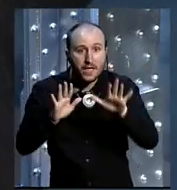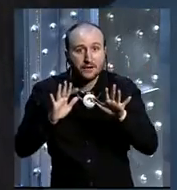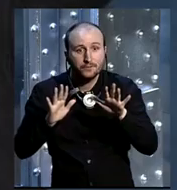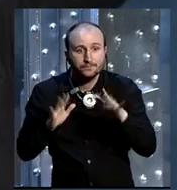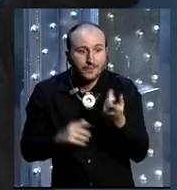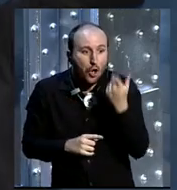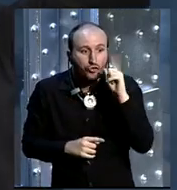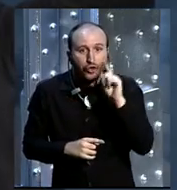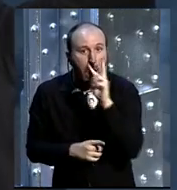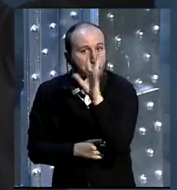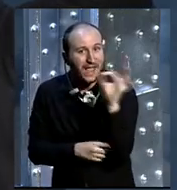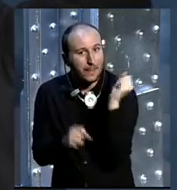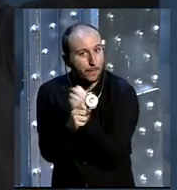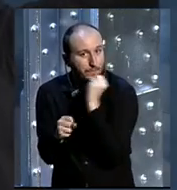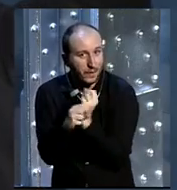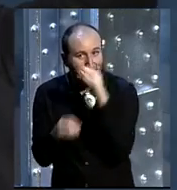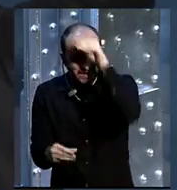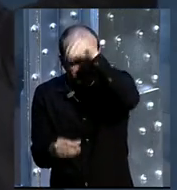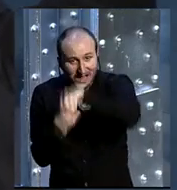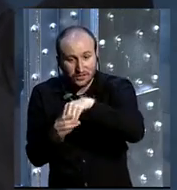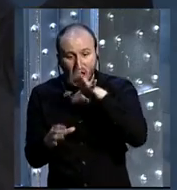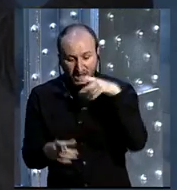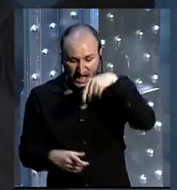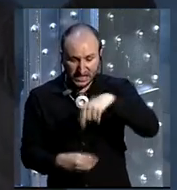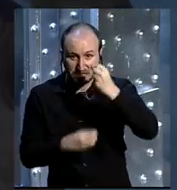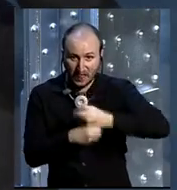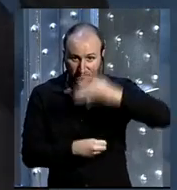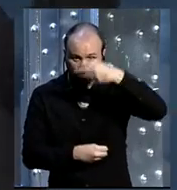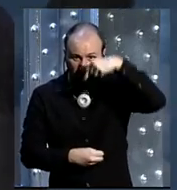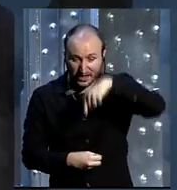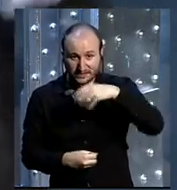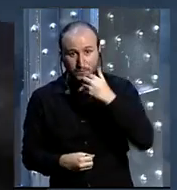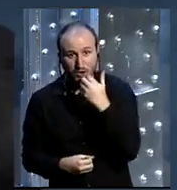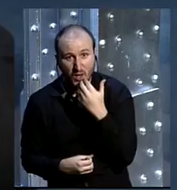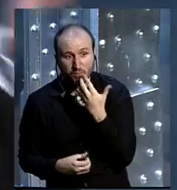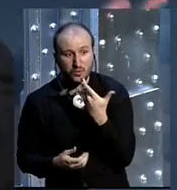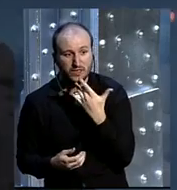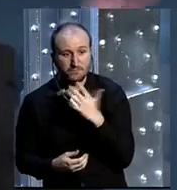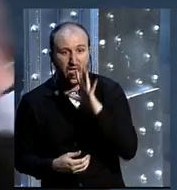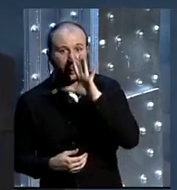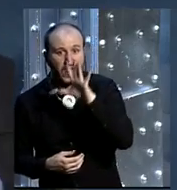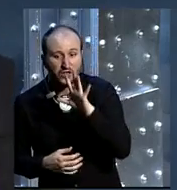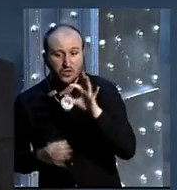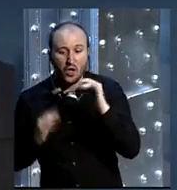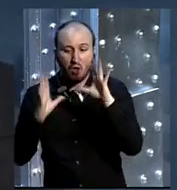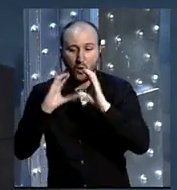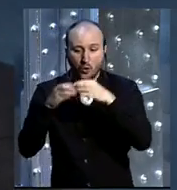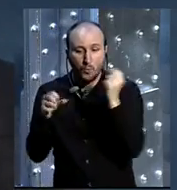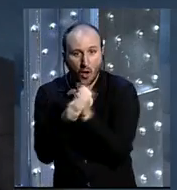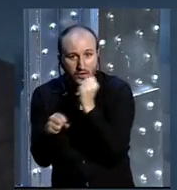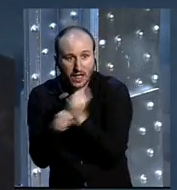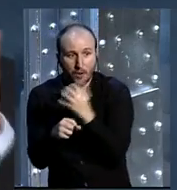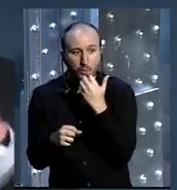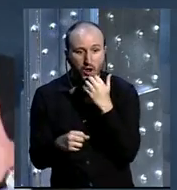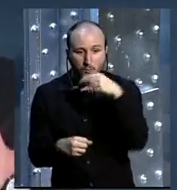solamente 20 empleados. Creo que ahora mismo en este edificio tienen distintas startups de 5 o 6 personas que tienen millones de usuarios en toda Europa,